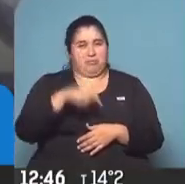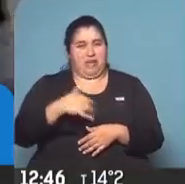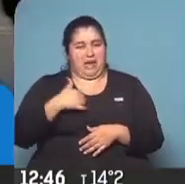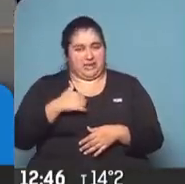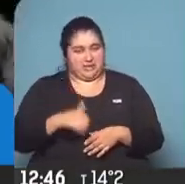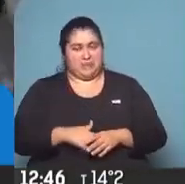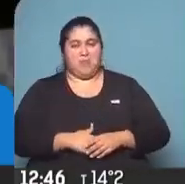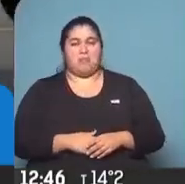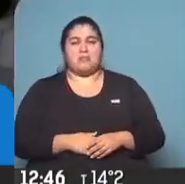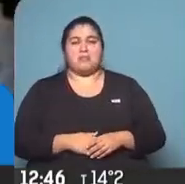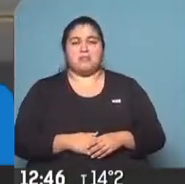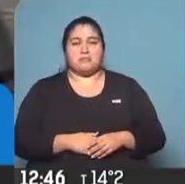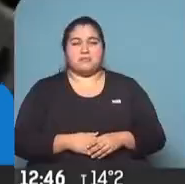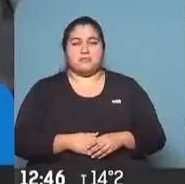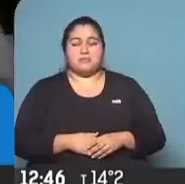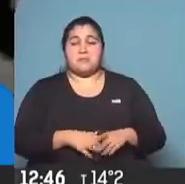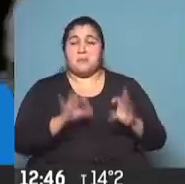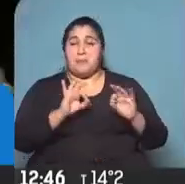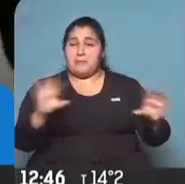señoras y señores